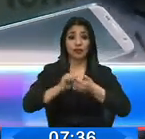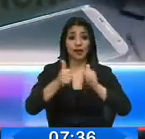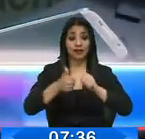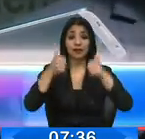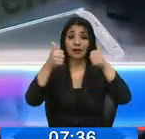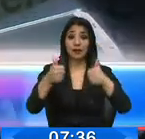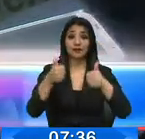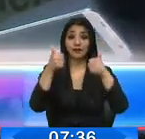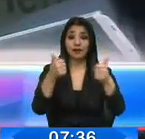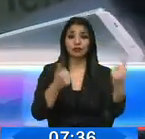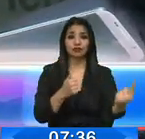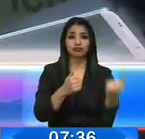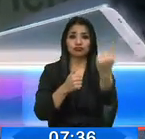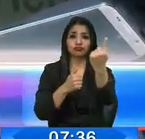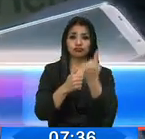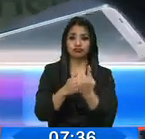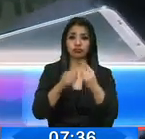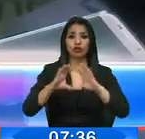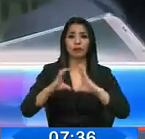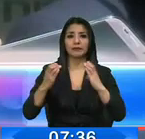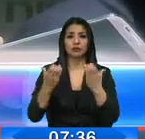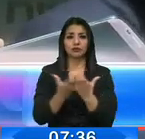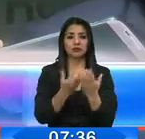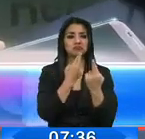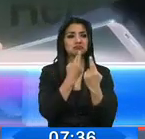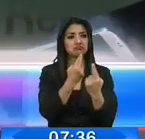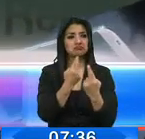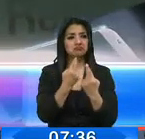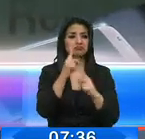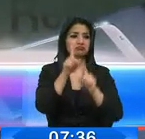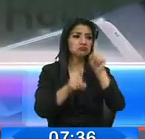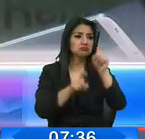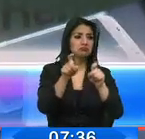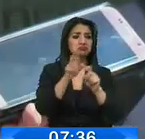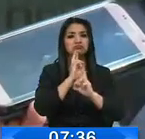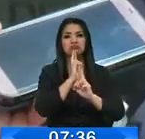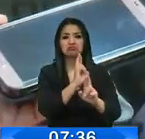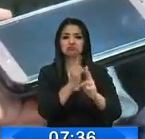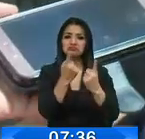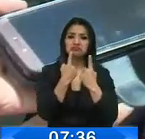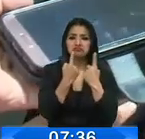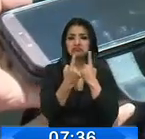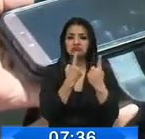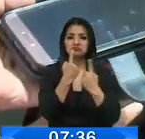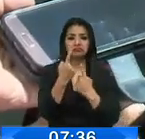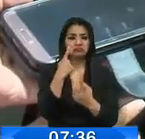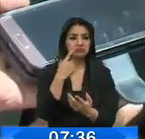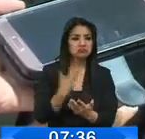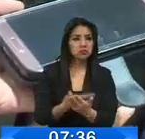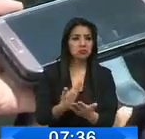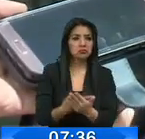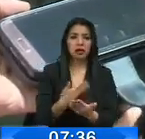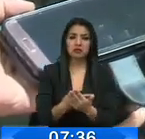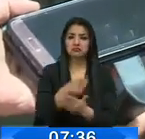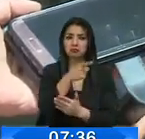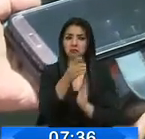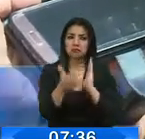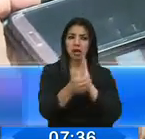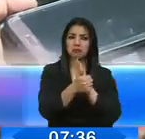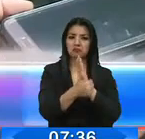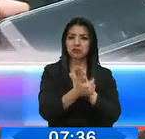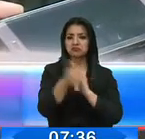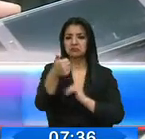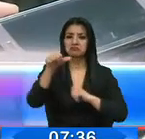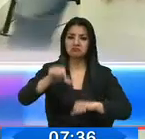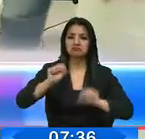la comisión y, como ustedes han visto, contestan algunas preguntas que los comisionados tengamos para comprobar las aptitudes que tiene